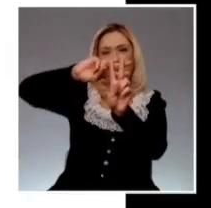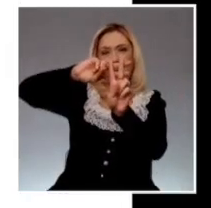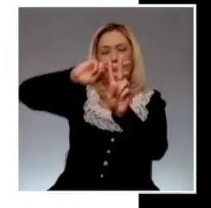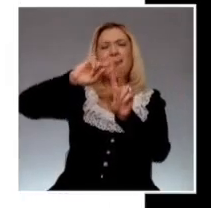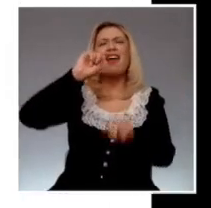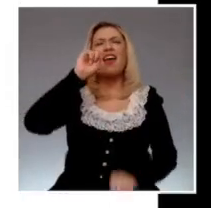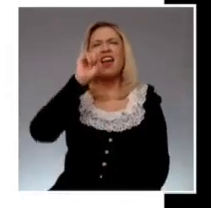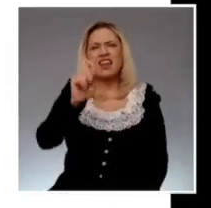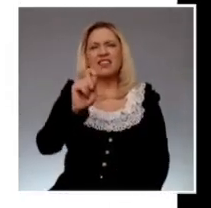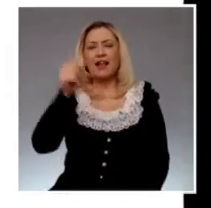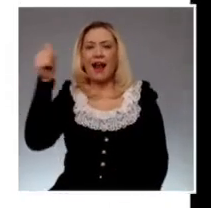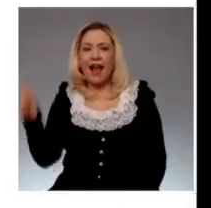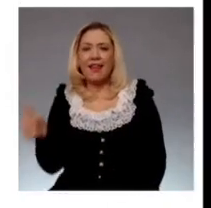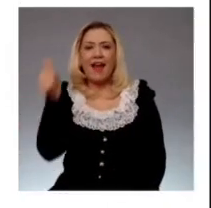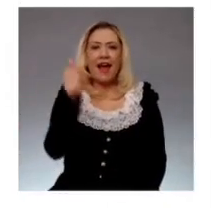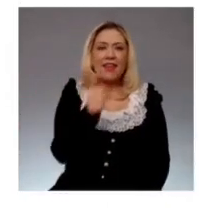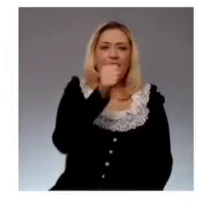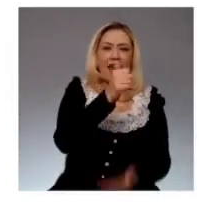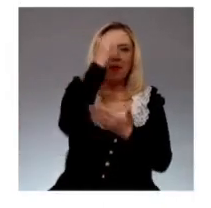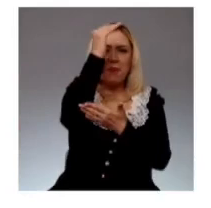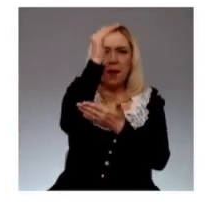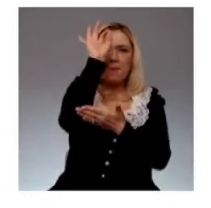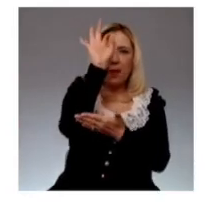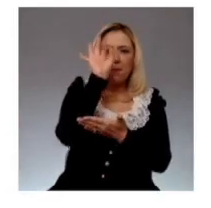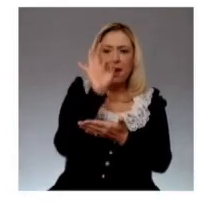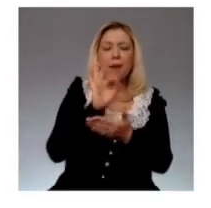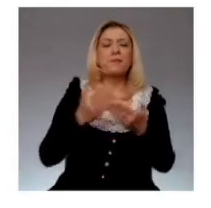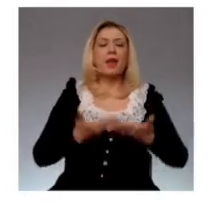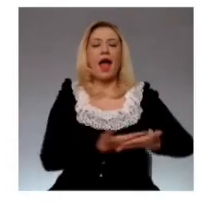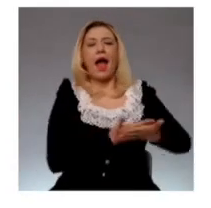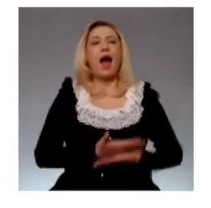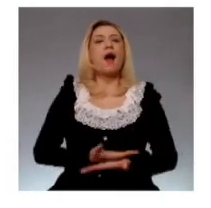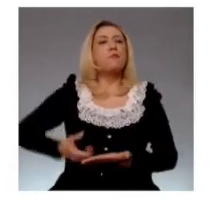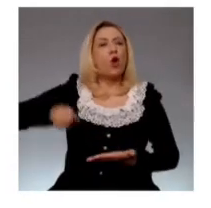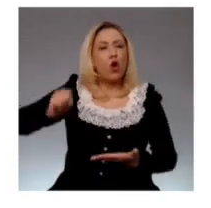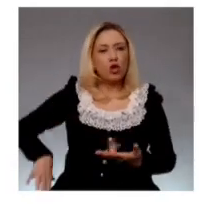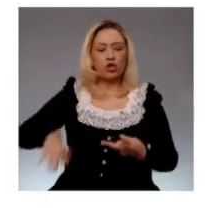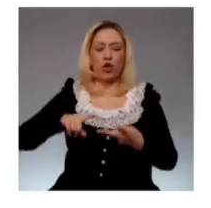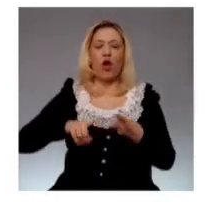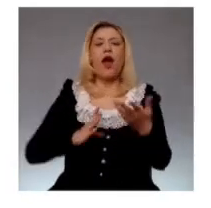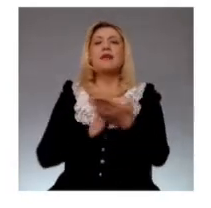o apartado, como es el aborto, accesibilidad, acciones